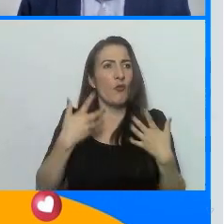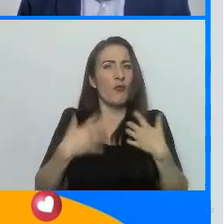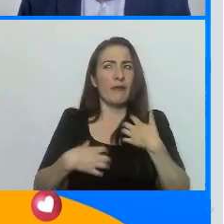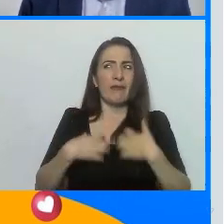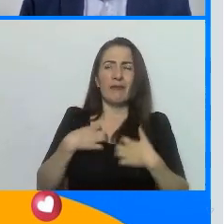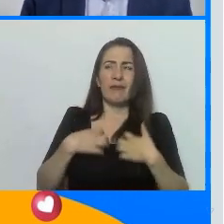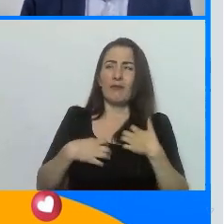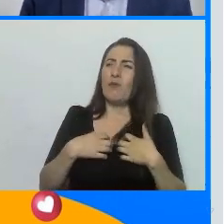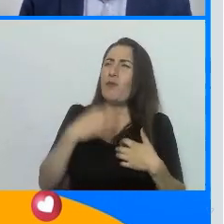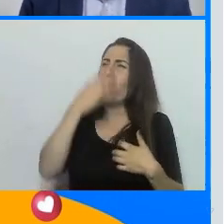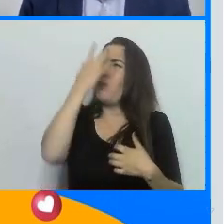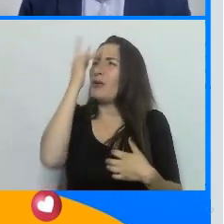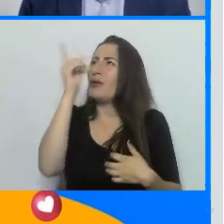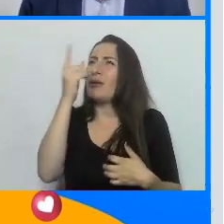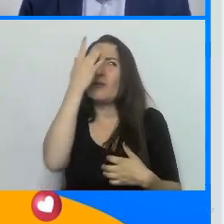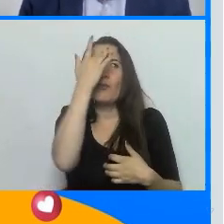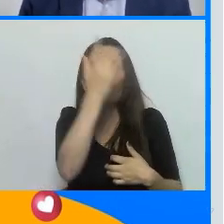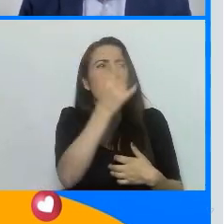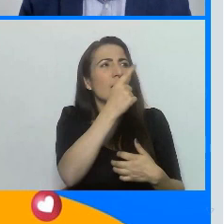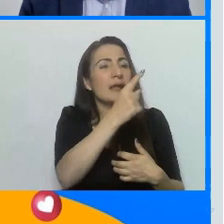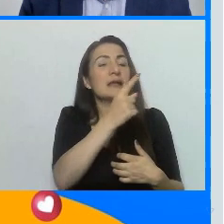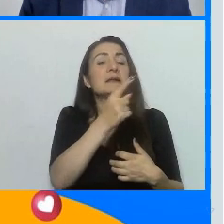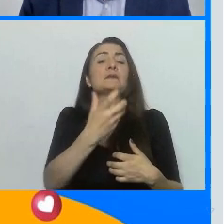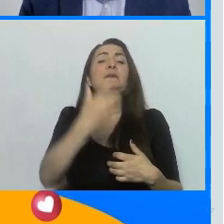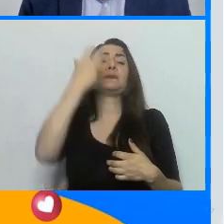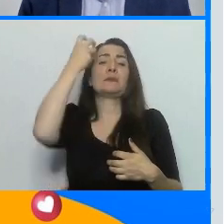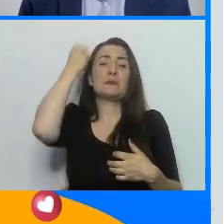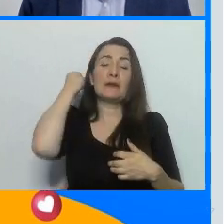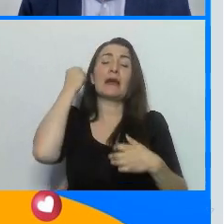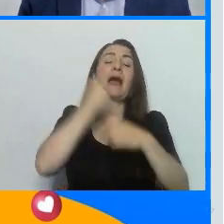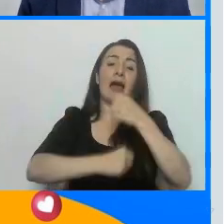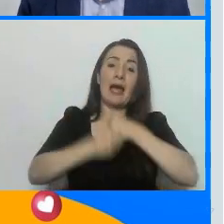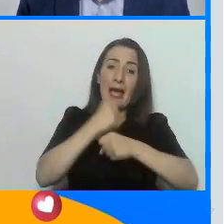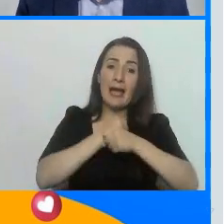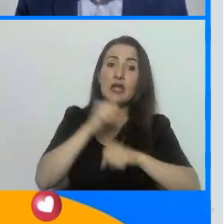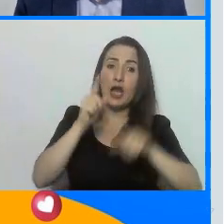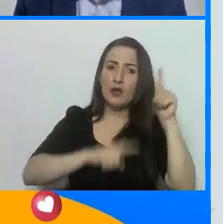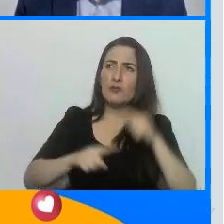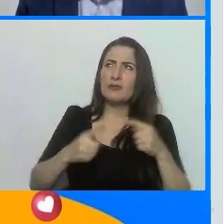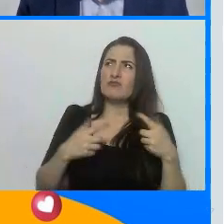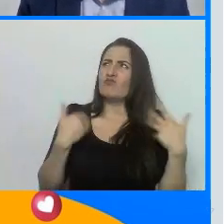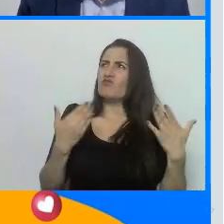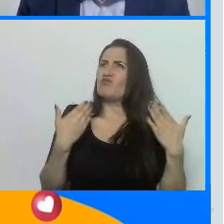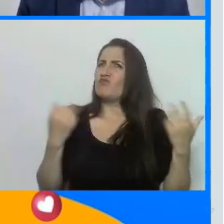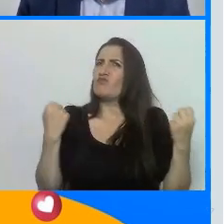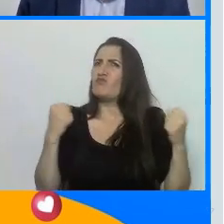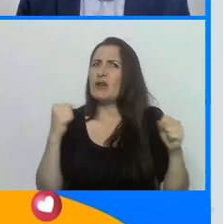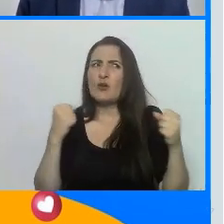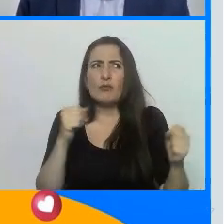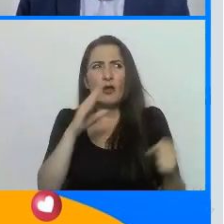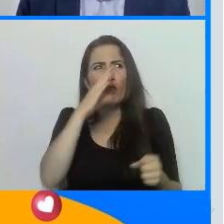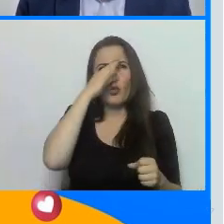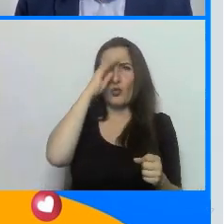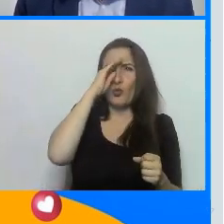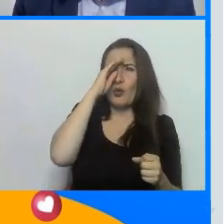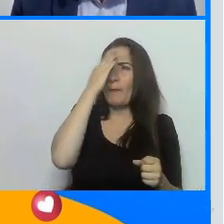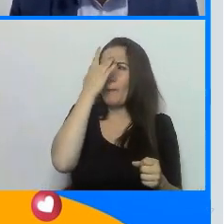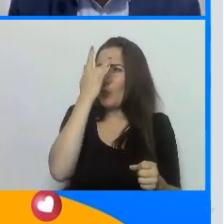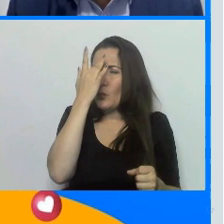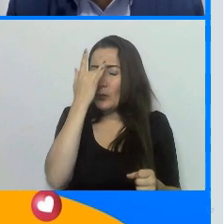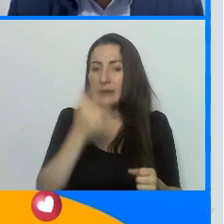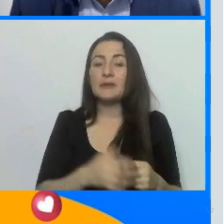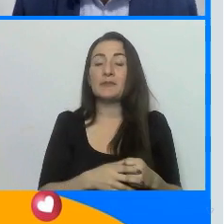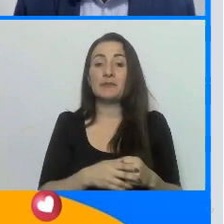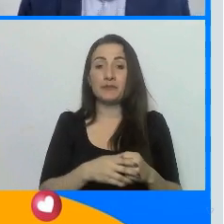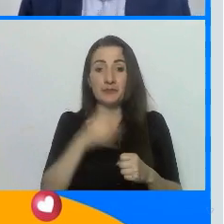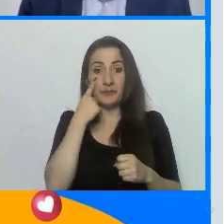inquietudes, pues esas inquietudes hace muchísimos años también fueron objeto de preocupación y de duda. En esta